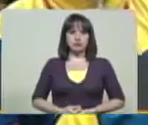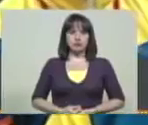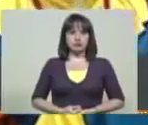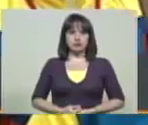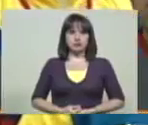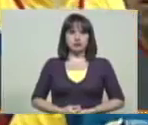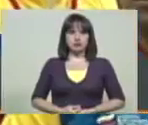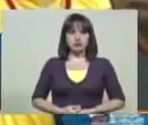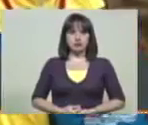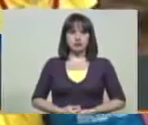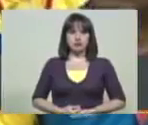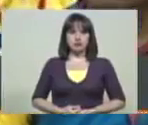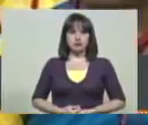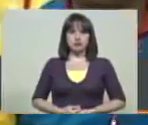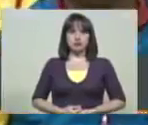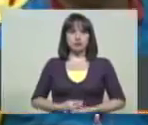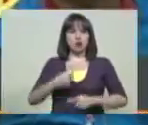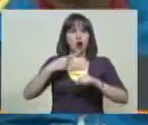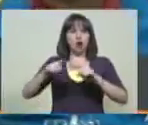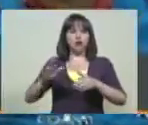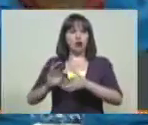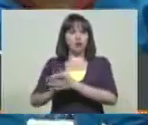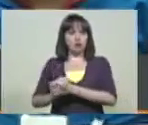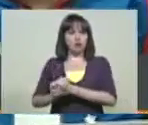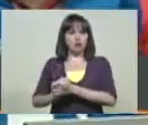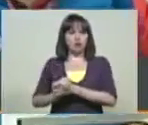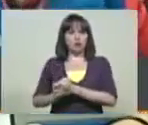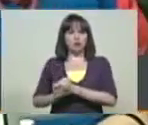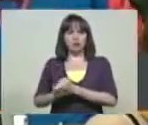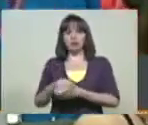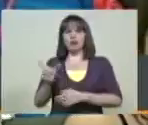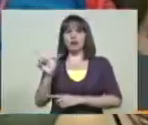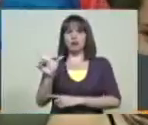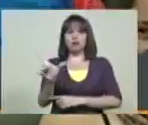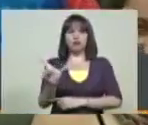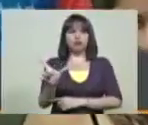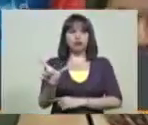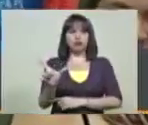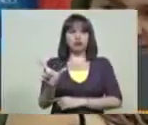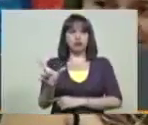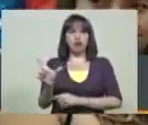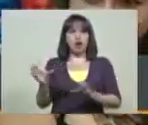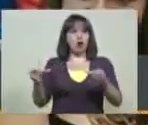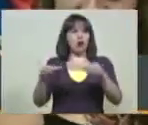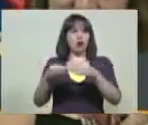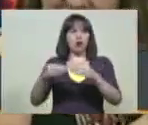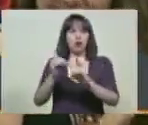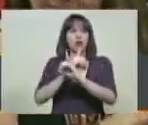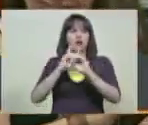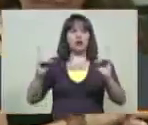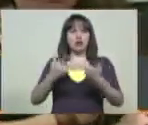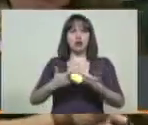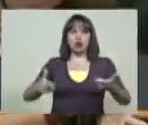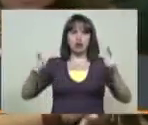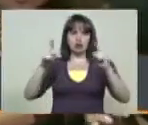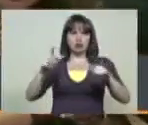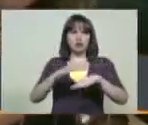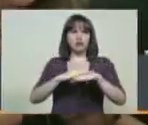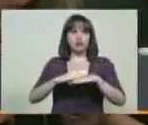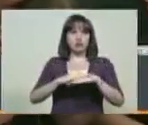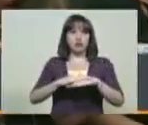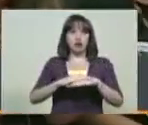al compañero one musa del partido democrático la liberación de